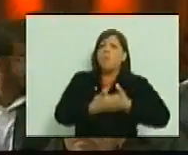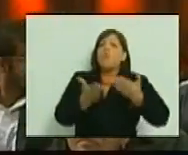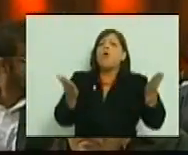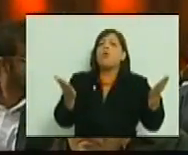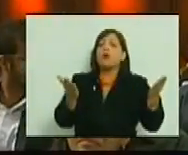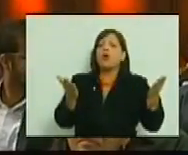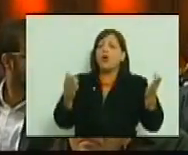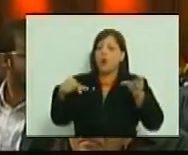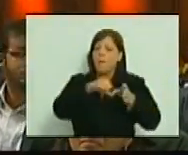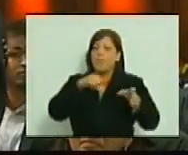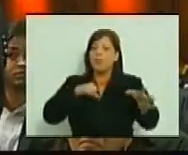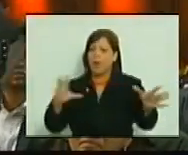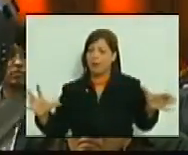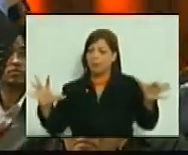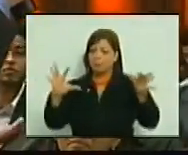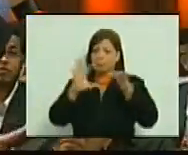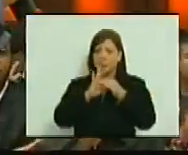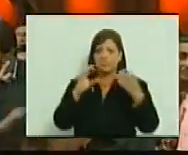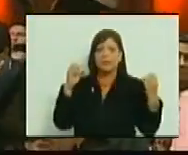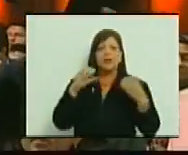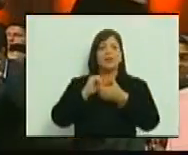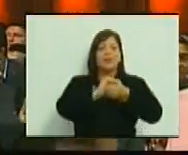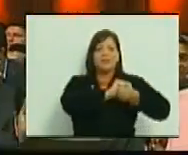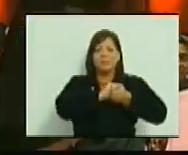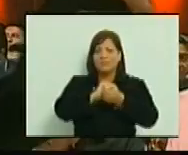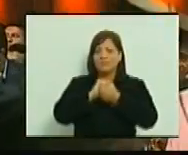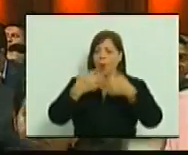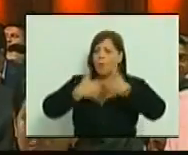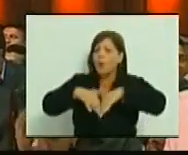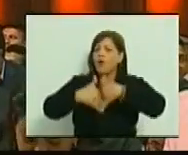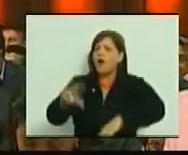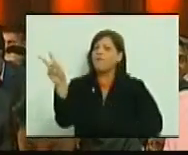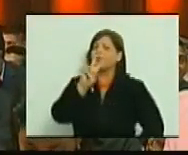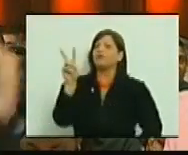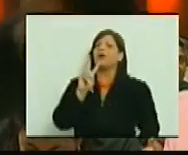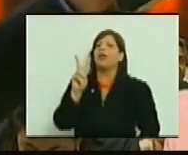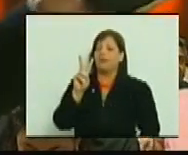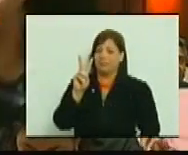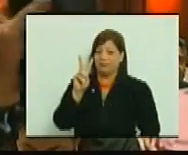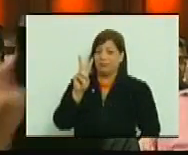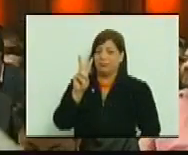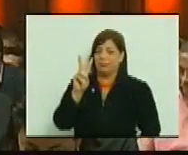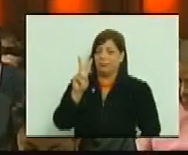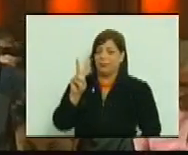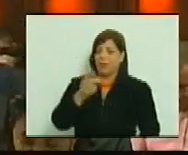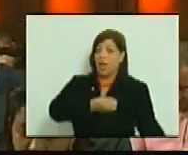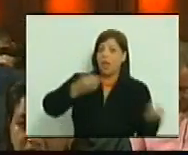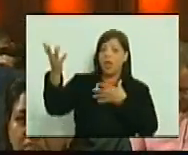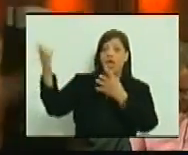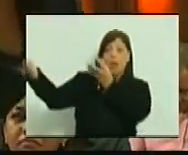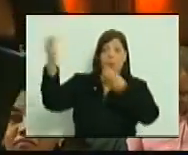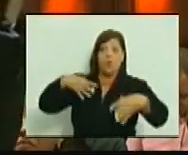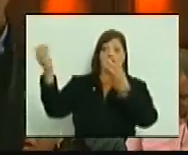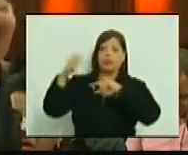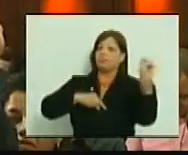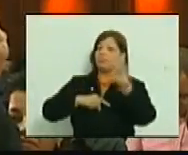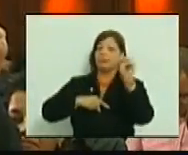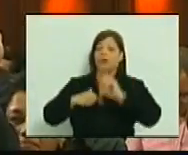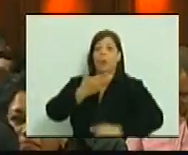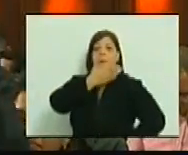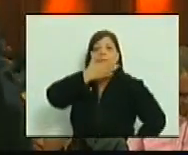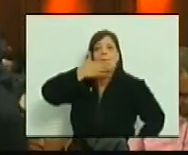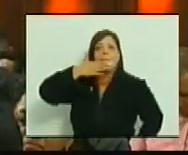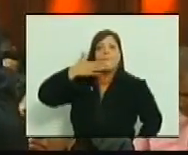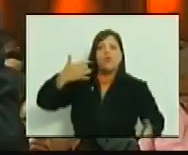y el sector privado trabajando por producir en Venezuela y no por importar. Es un